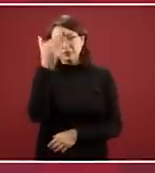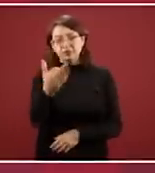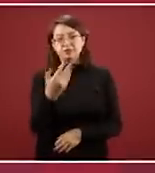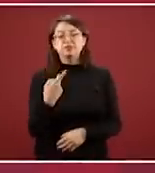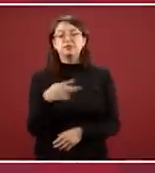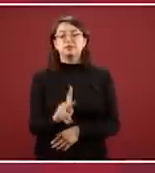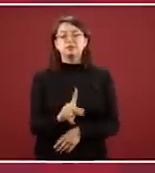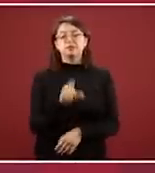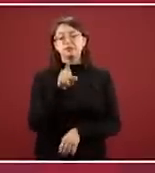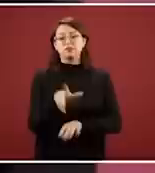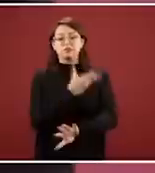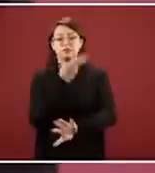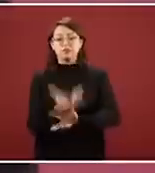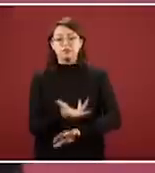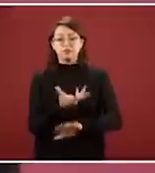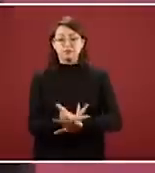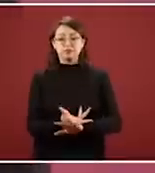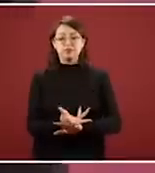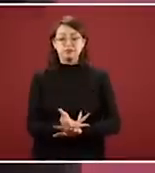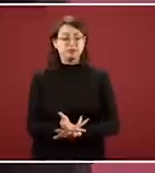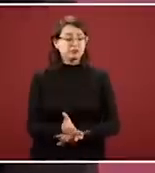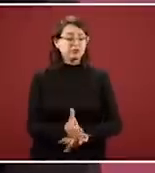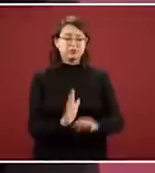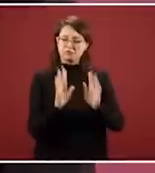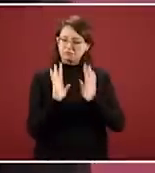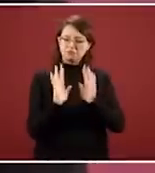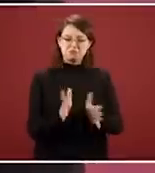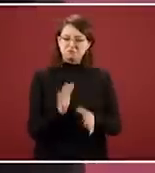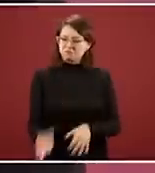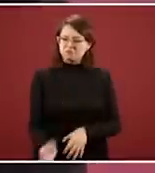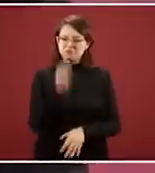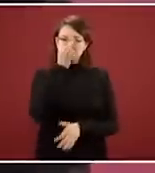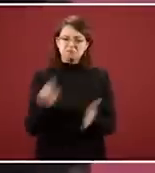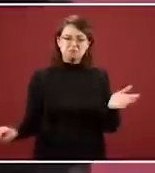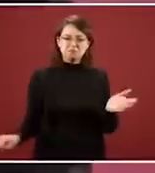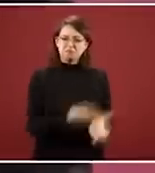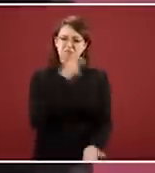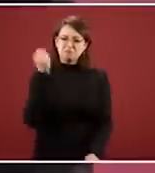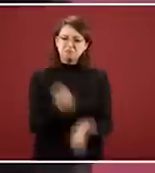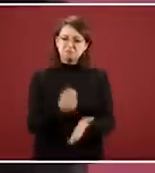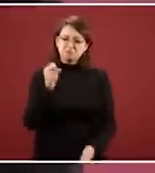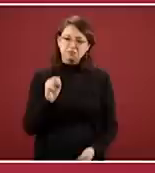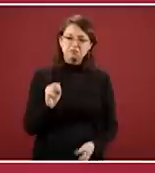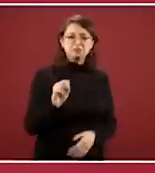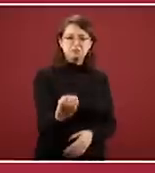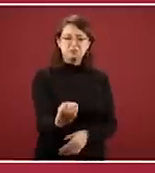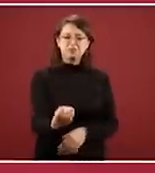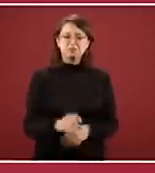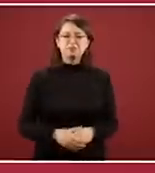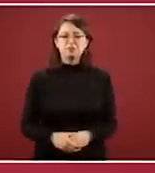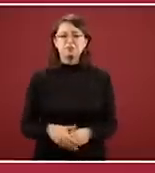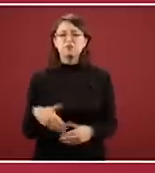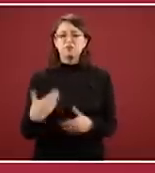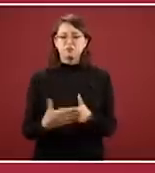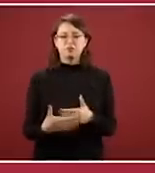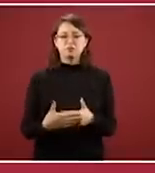en el caso de Estados Unidos va a quedar ya aprobado en unos días más en